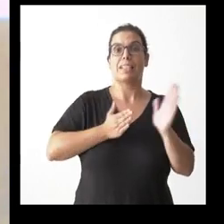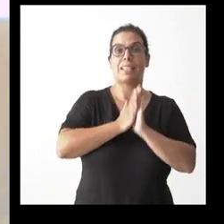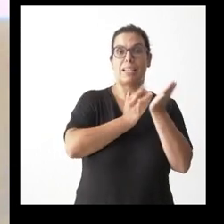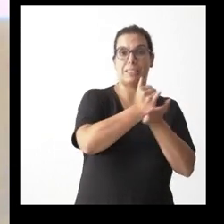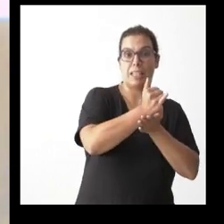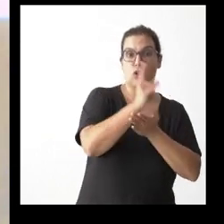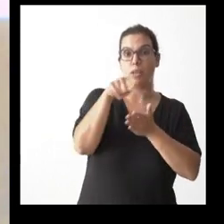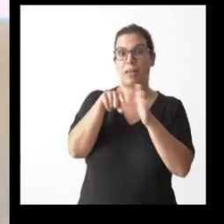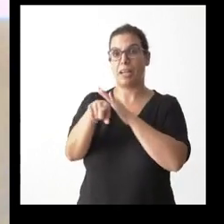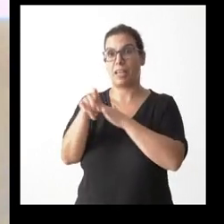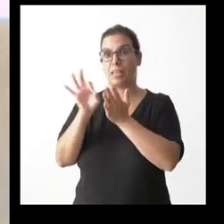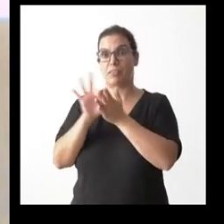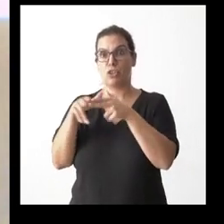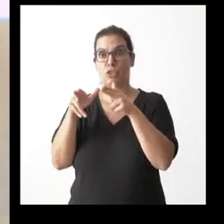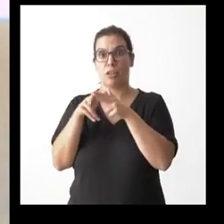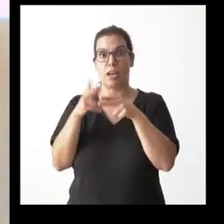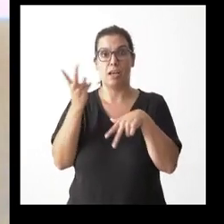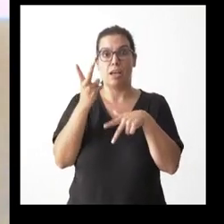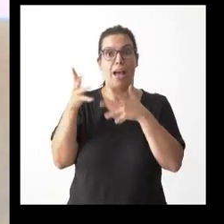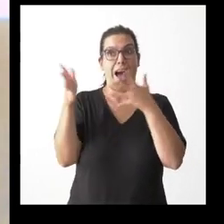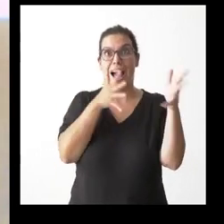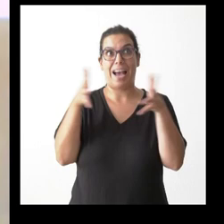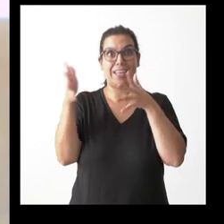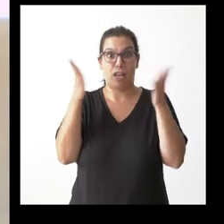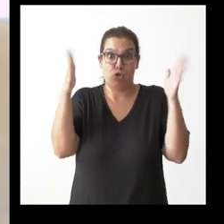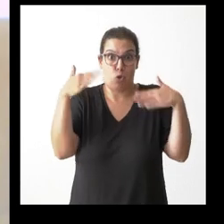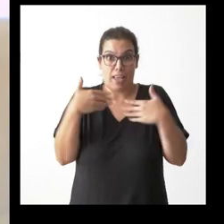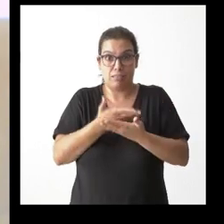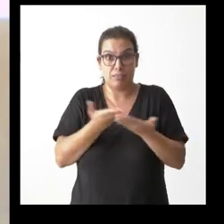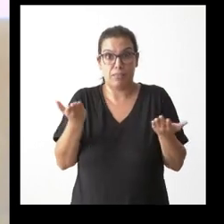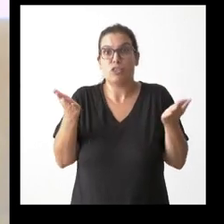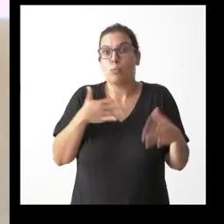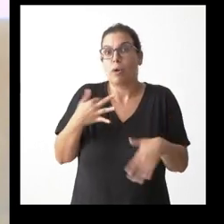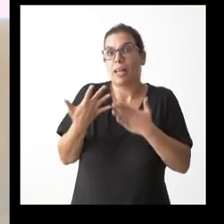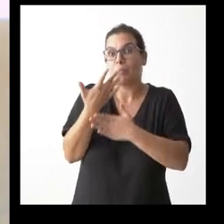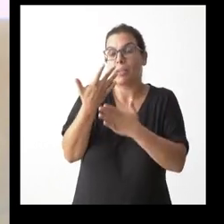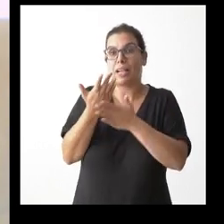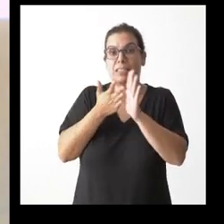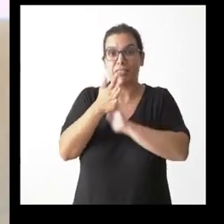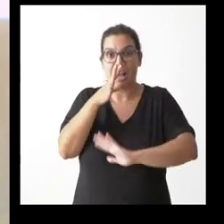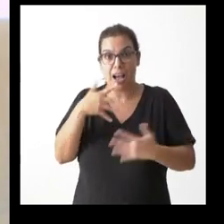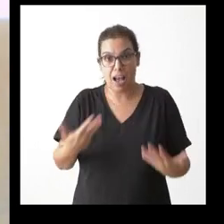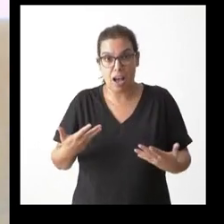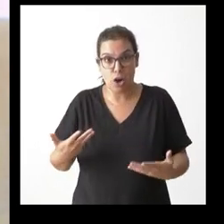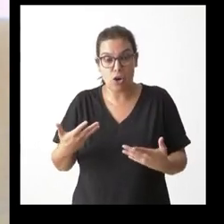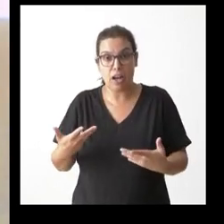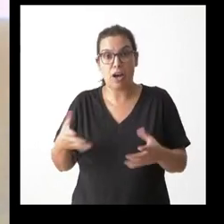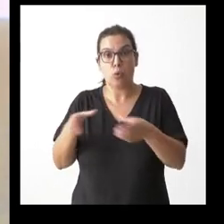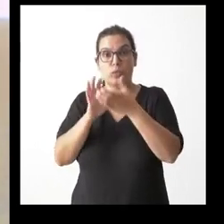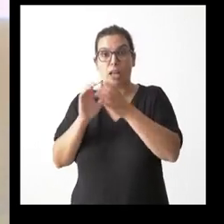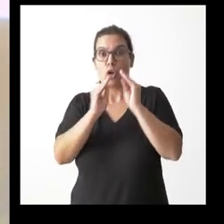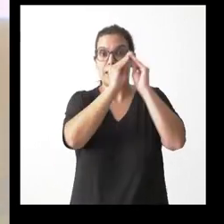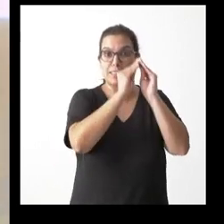Sociales no tenían aire acondicionado. No sé si nos puede explicar si es que ahora la Junta sí que lo va a instalar o va a empezar